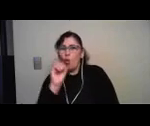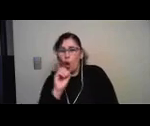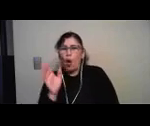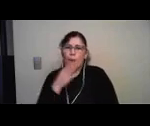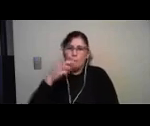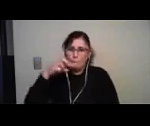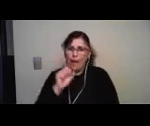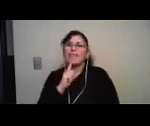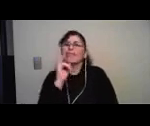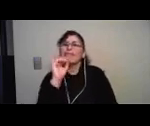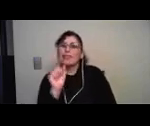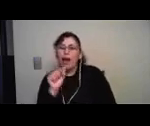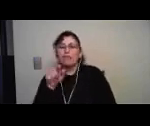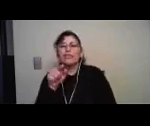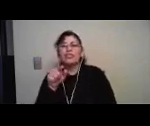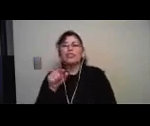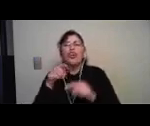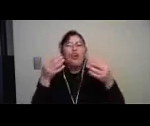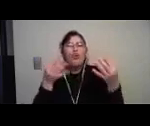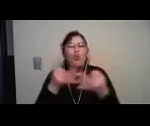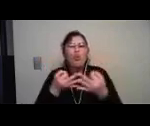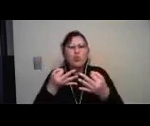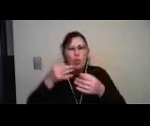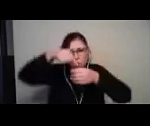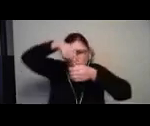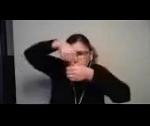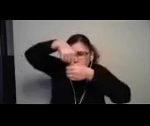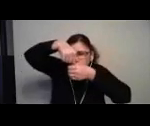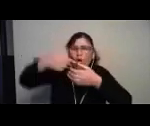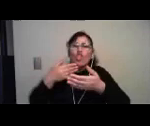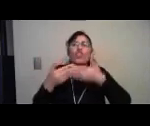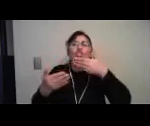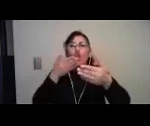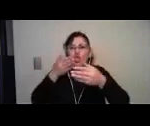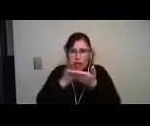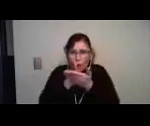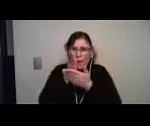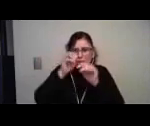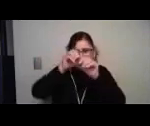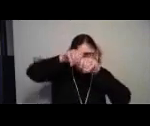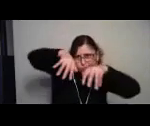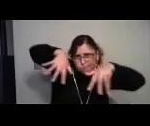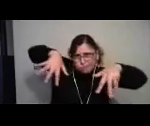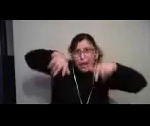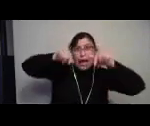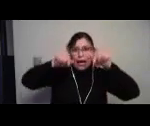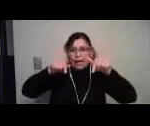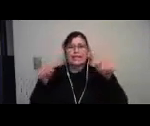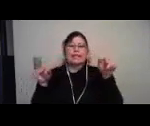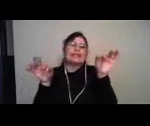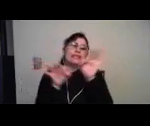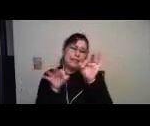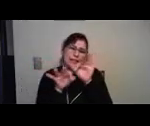lesión que se origina específicamente en el origen de la raíz nerviosa, ¿ya? Y voy a hablar un poco sobre